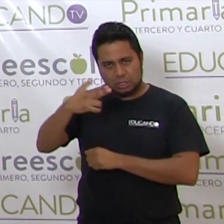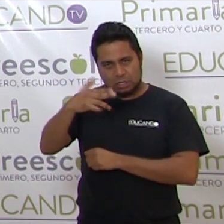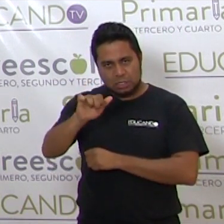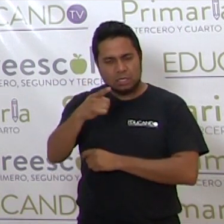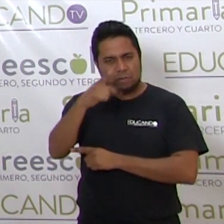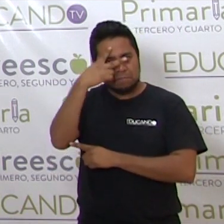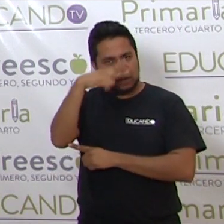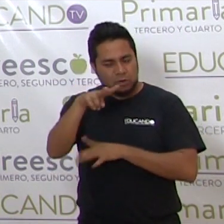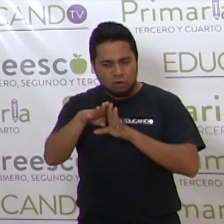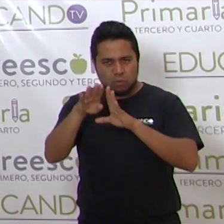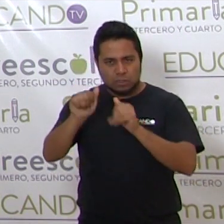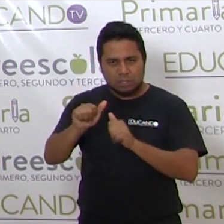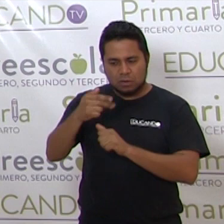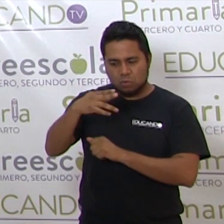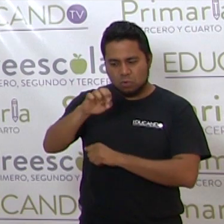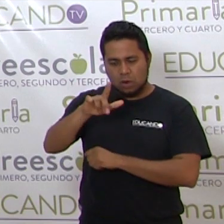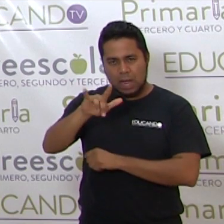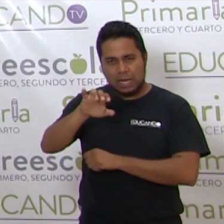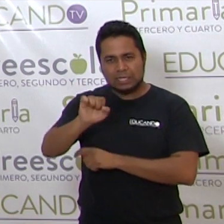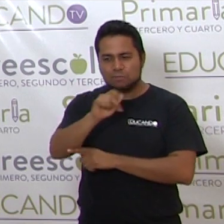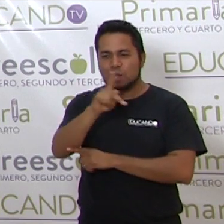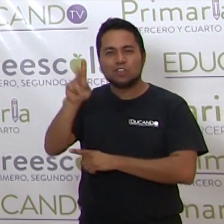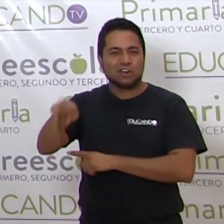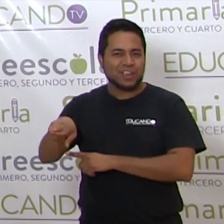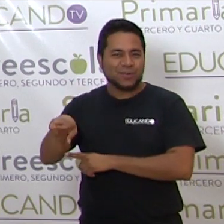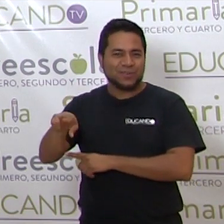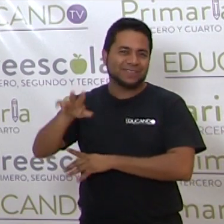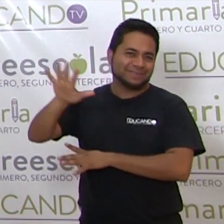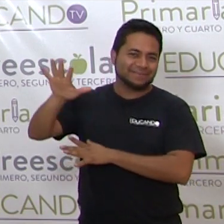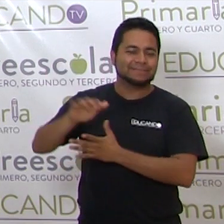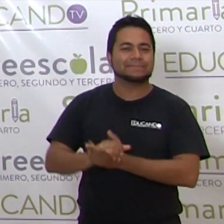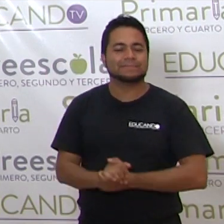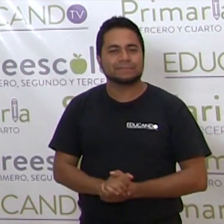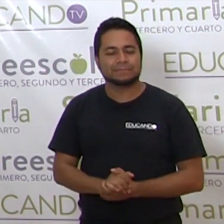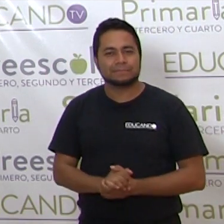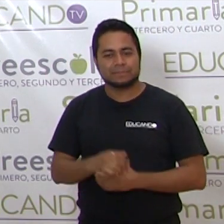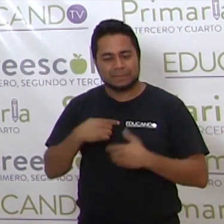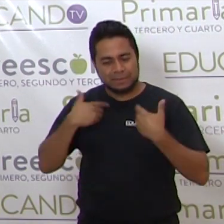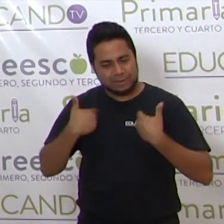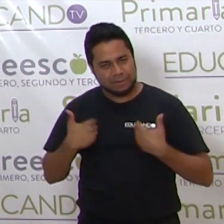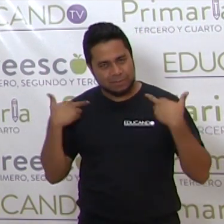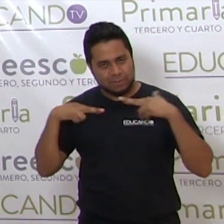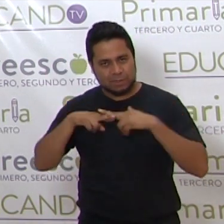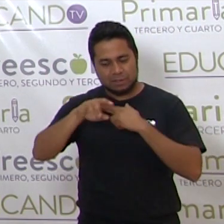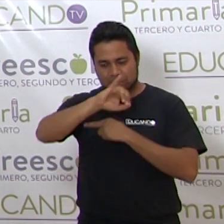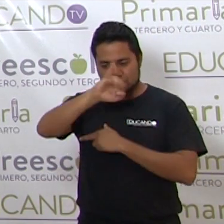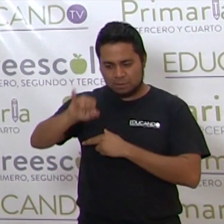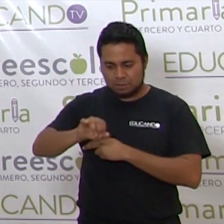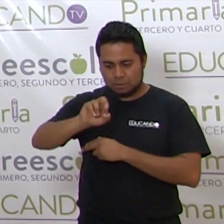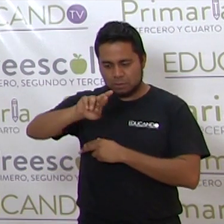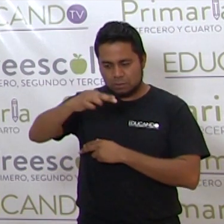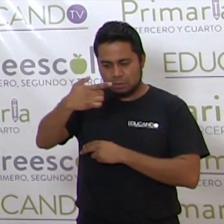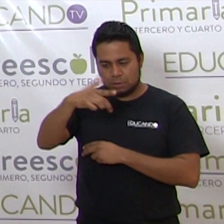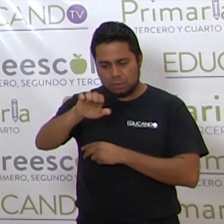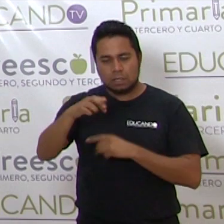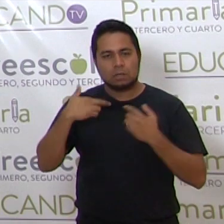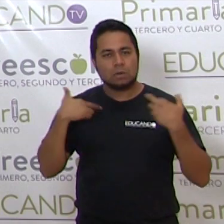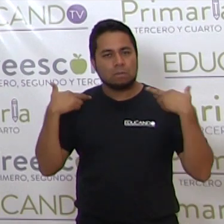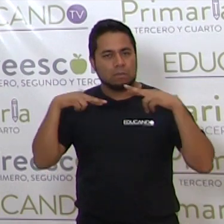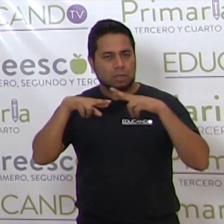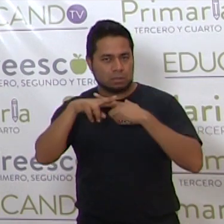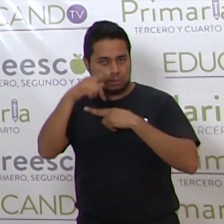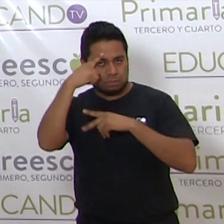cómo están los walis de puerto rico soy jorge blanca es moreno y soy facilitador de la